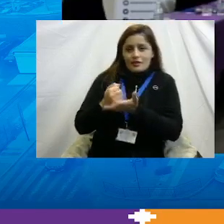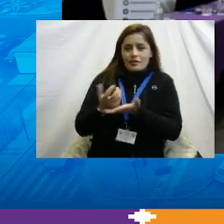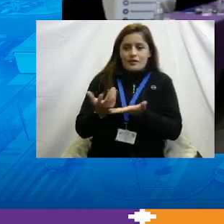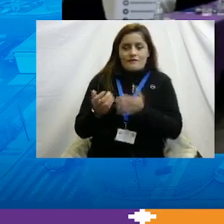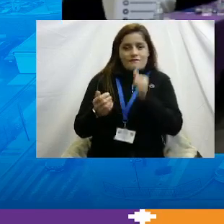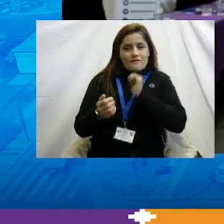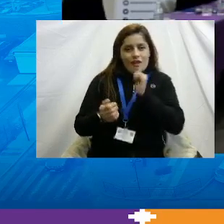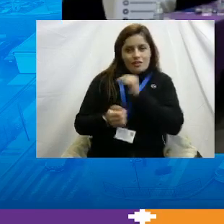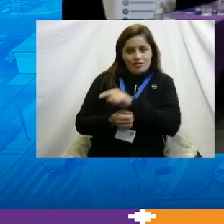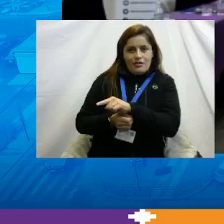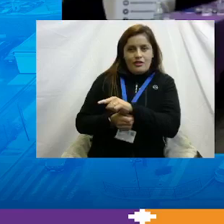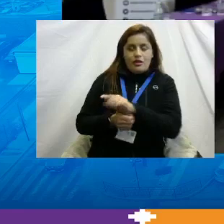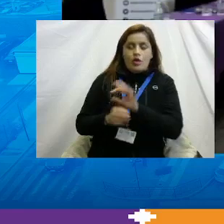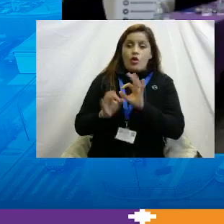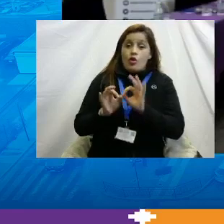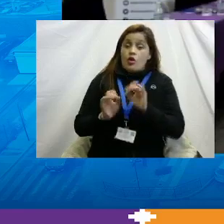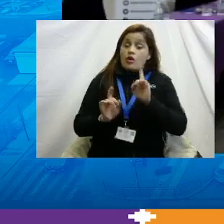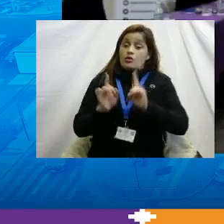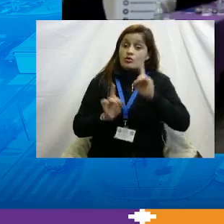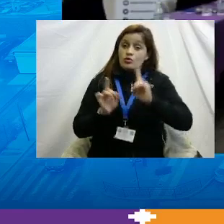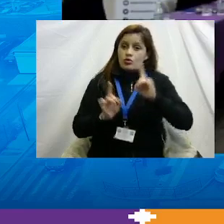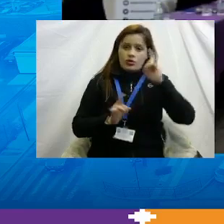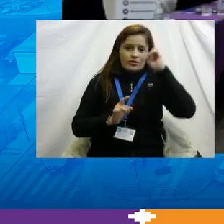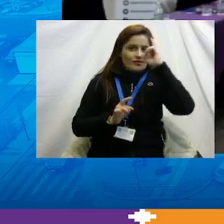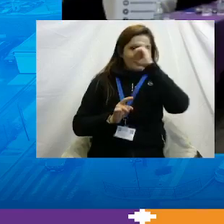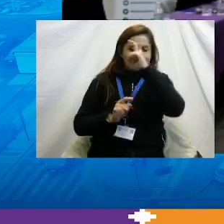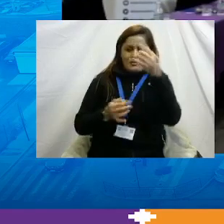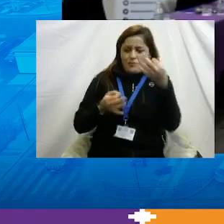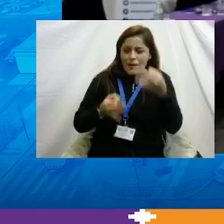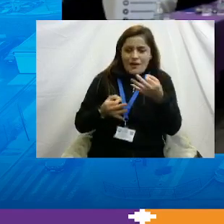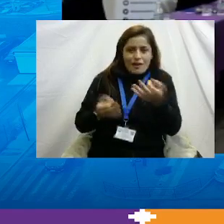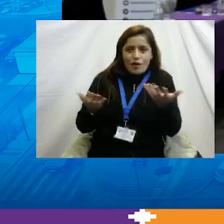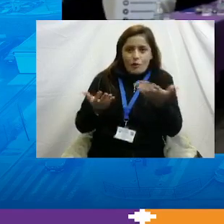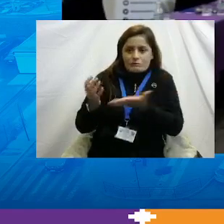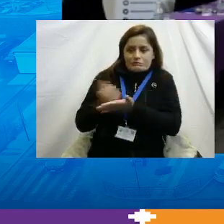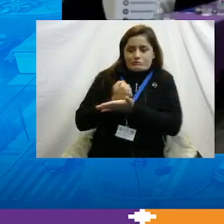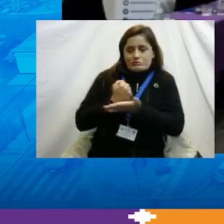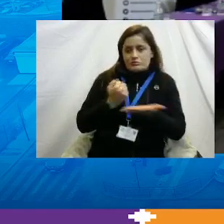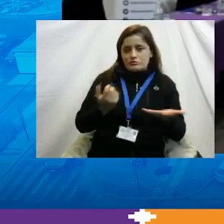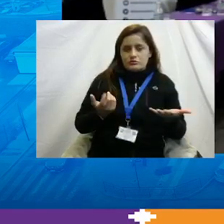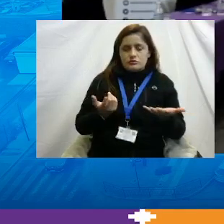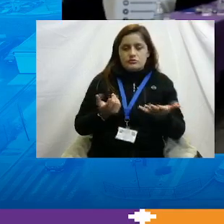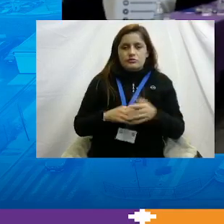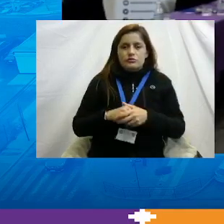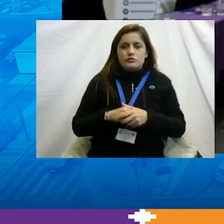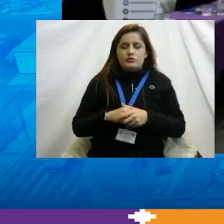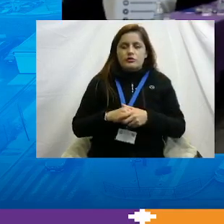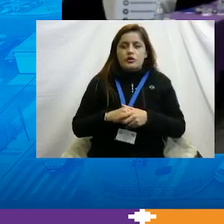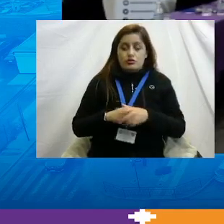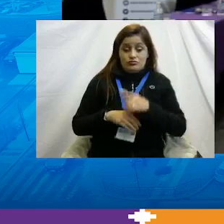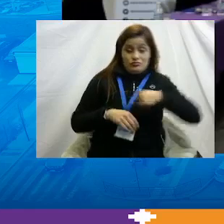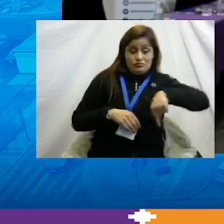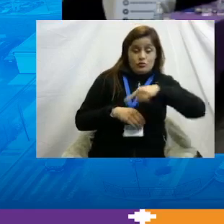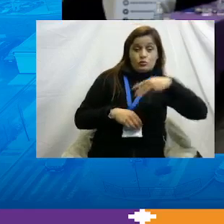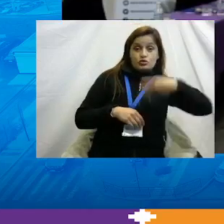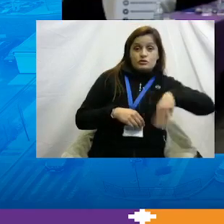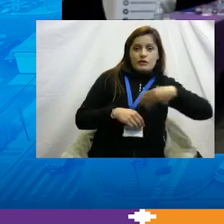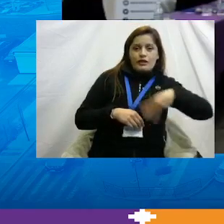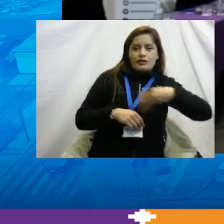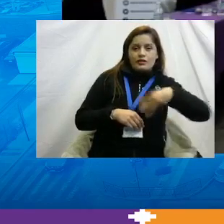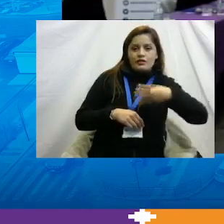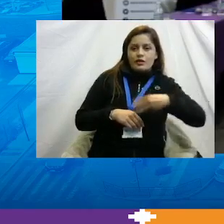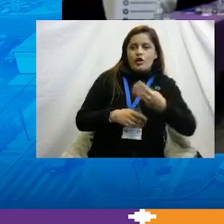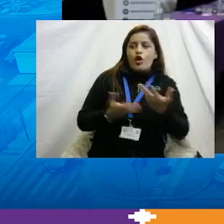han dificultado concretamente en el último tiempo, y qué solución se les ofrece, porque en definitiva, si